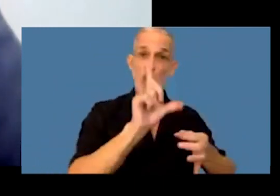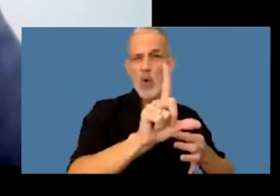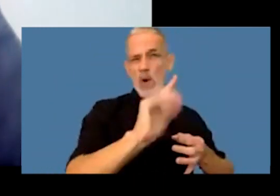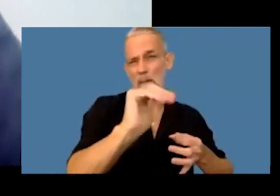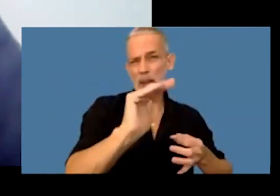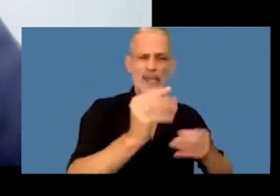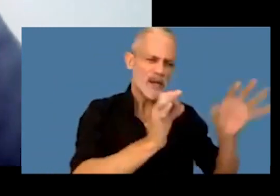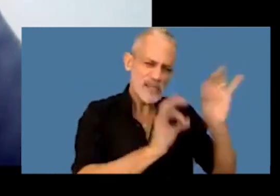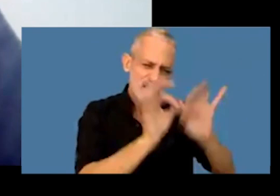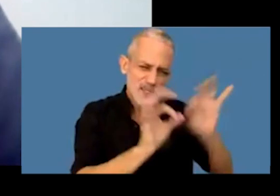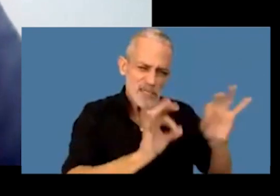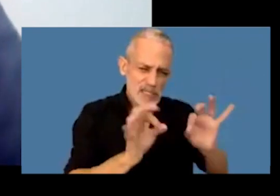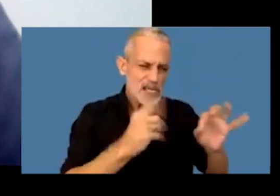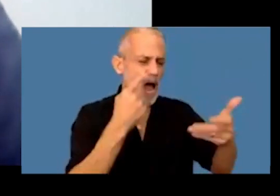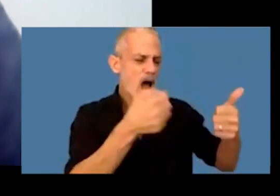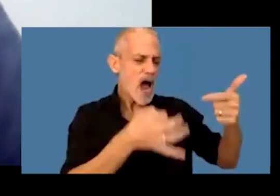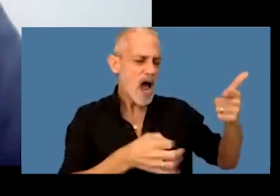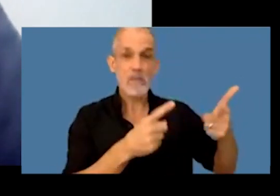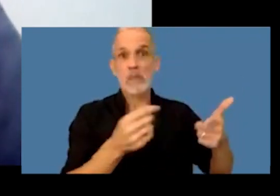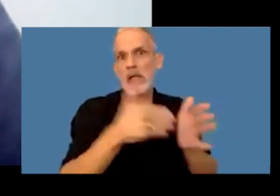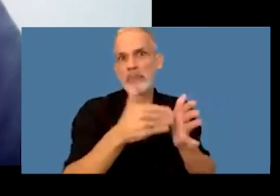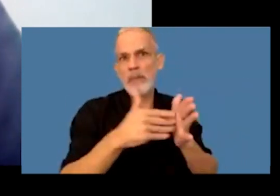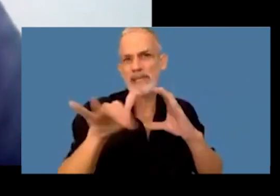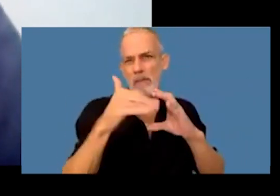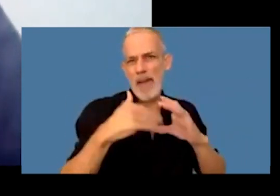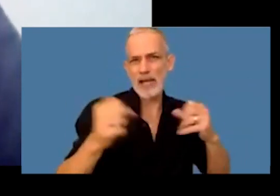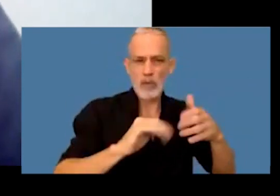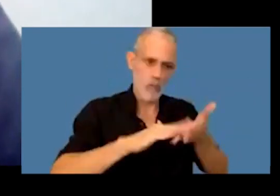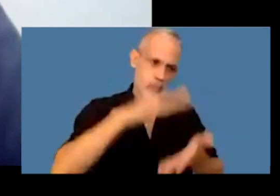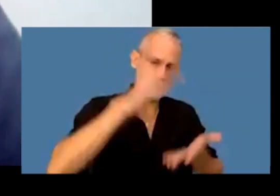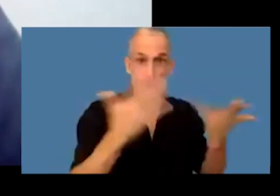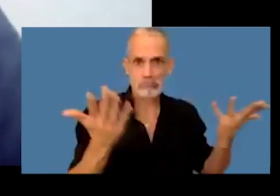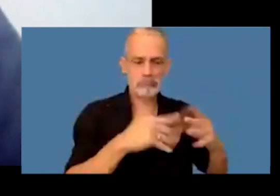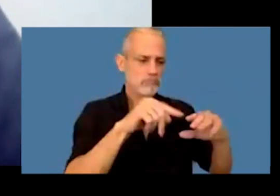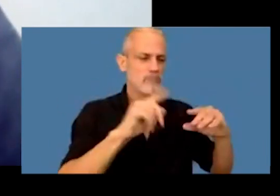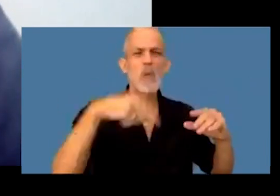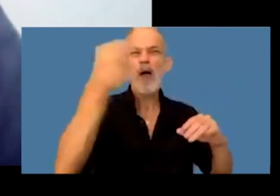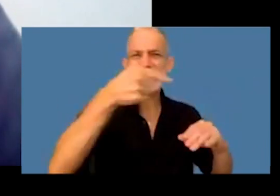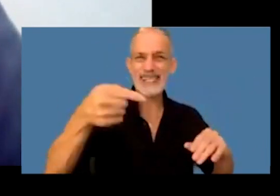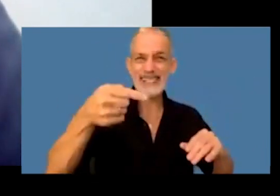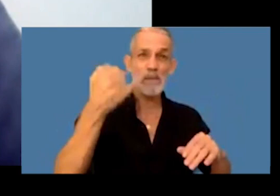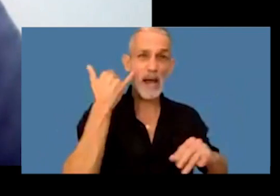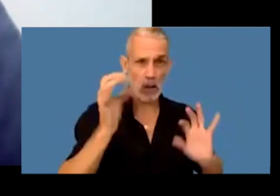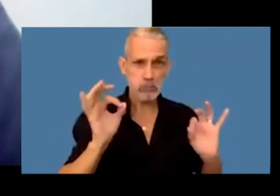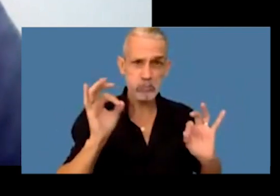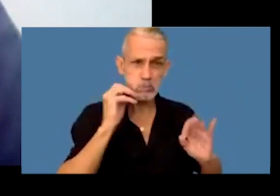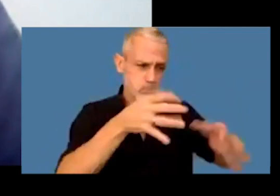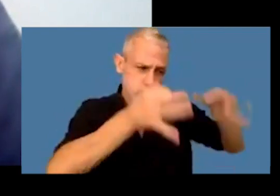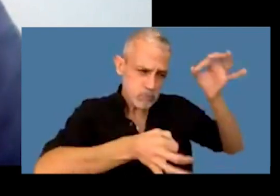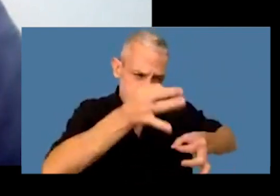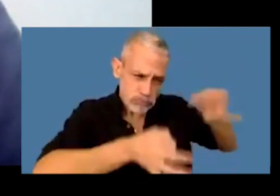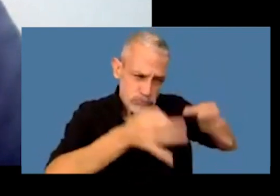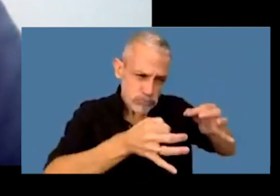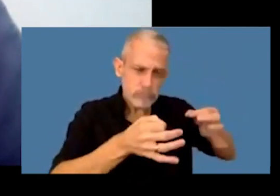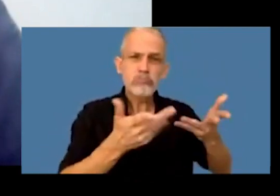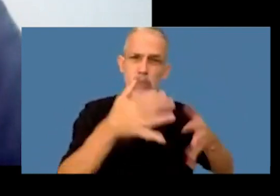según la cantidad de casos y de documentación que nos llega, y para la próxima semana estamos siempre evaluando. Una vez que evaluamos,